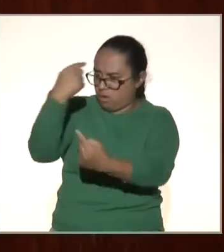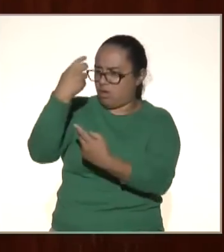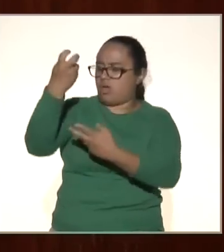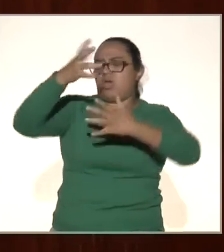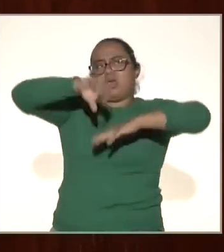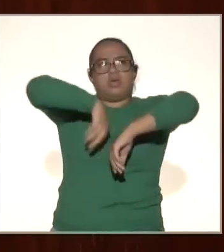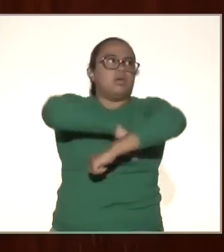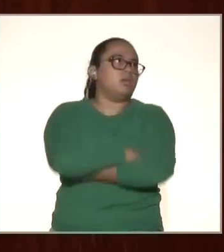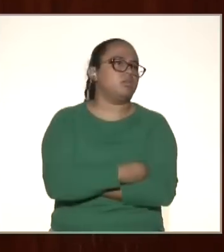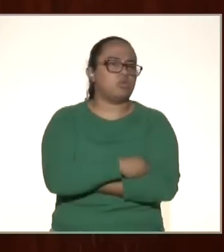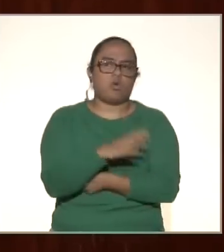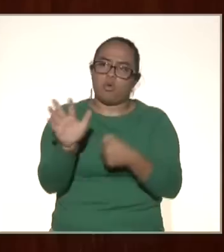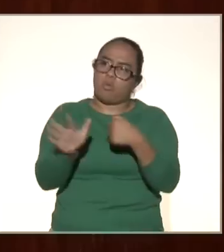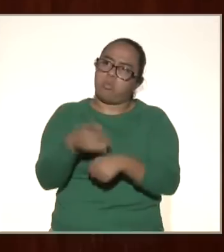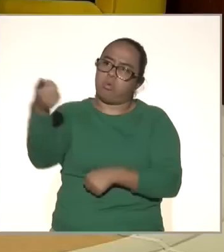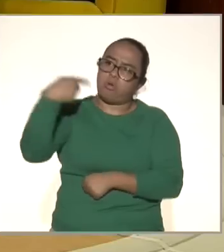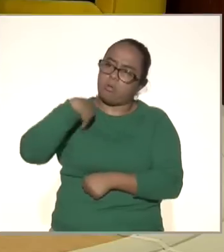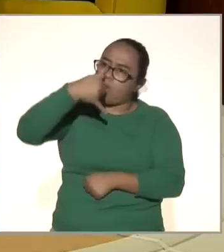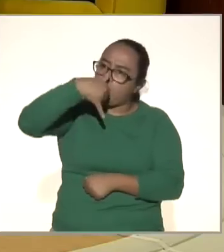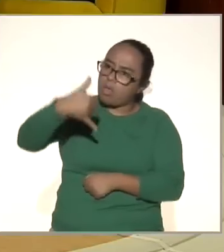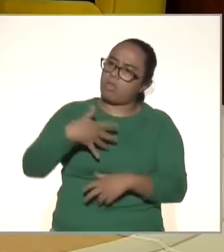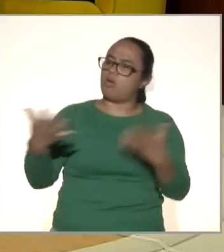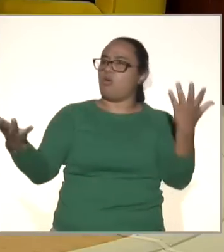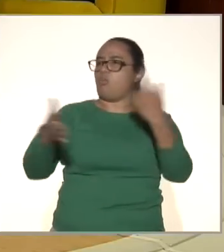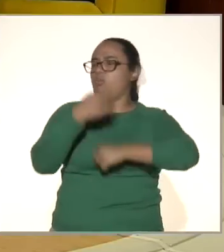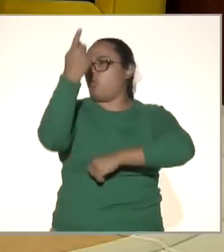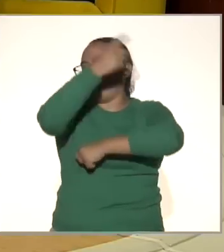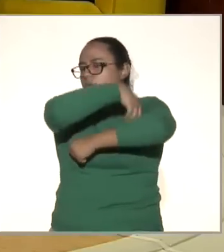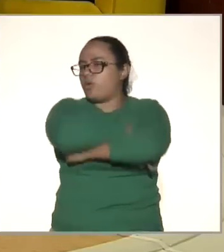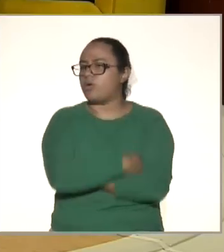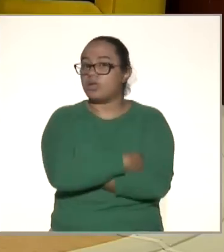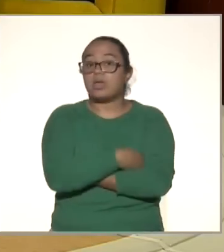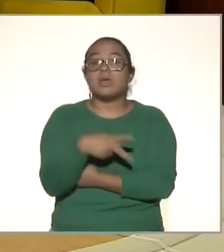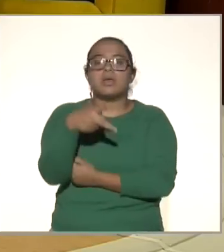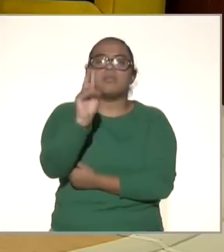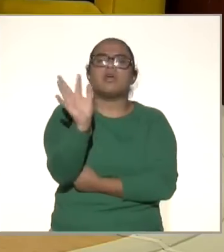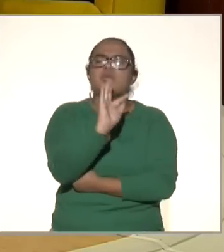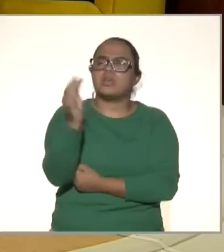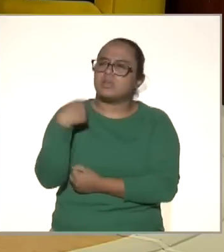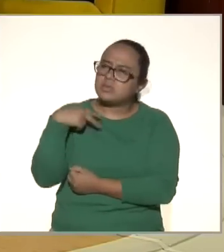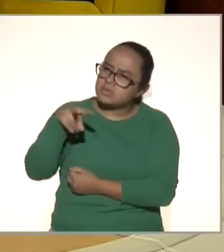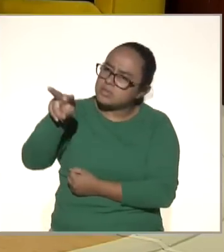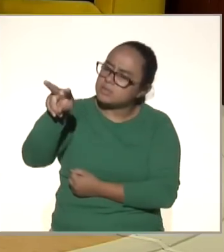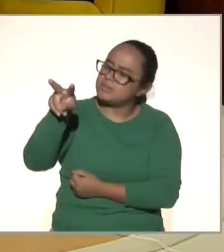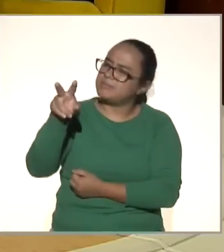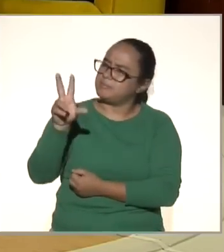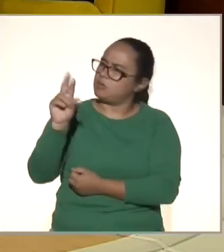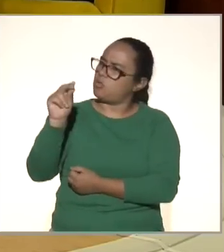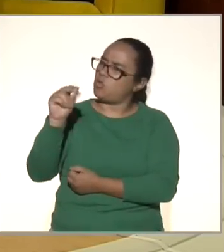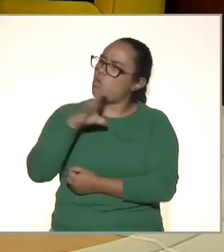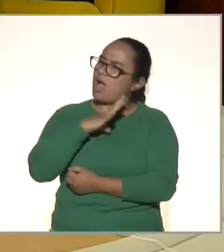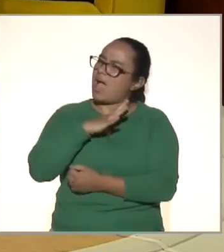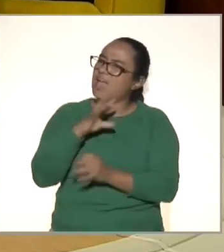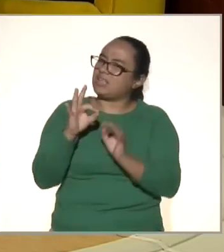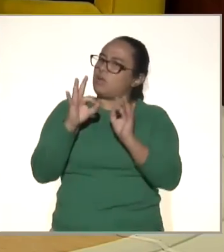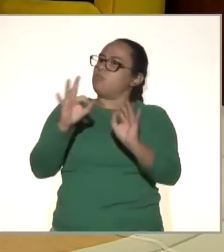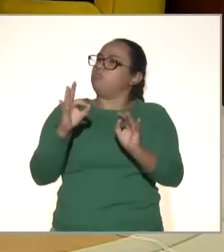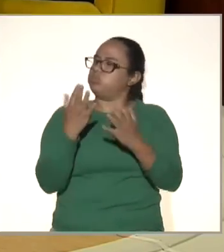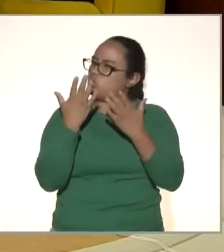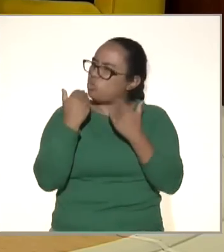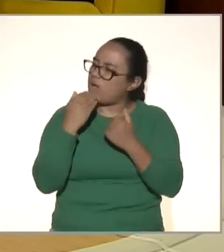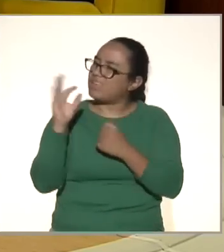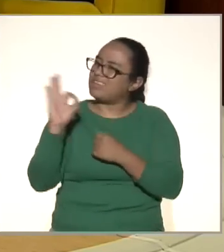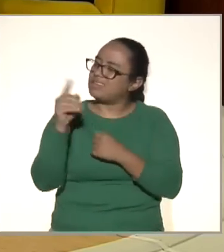dónde viene este reclamo? Exactamente. En cambio, si pienso que hay algo en ella que no está siendo satisfecho, ¿no? O que lo necesita de una